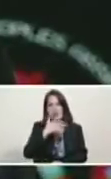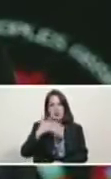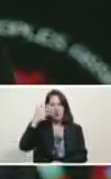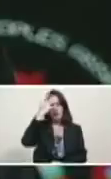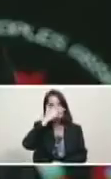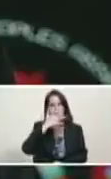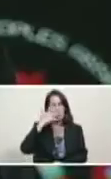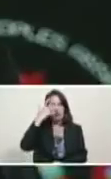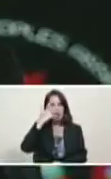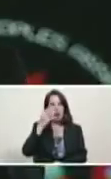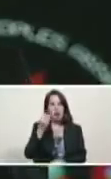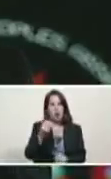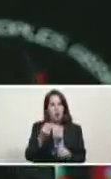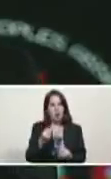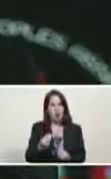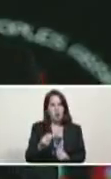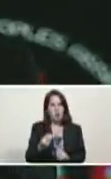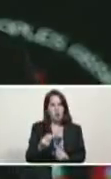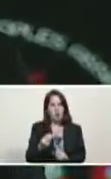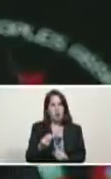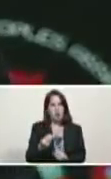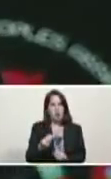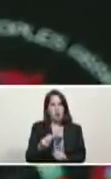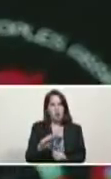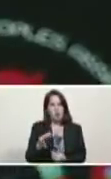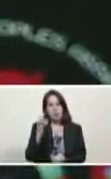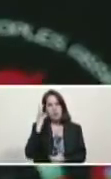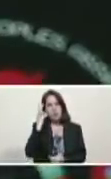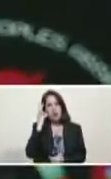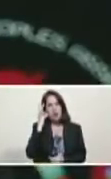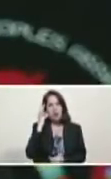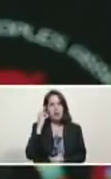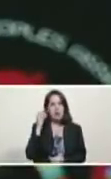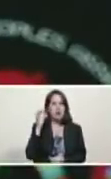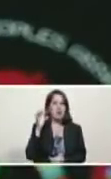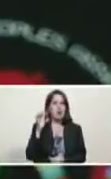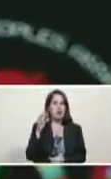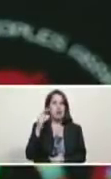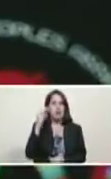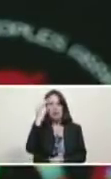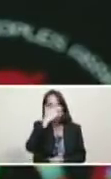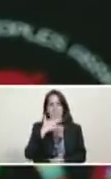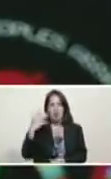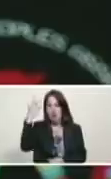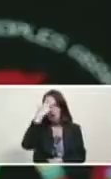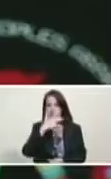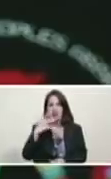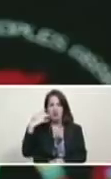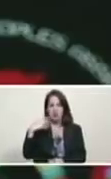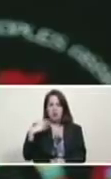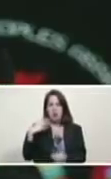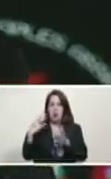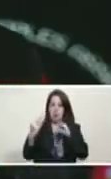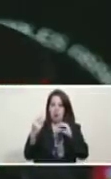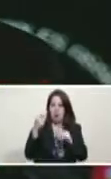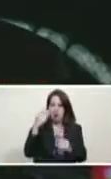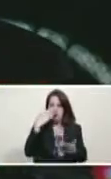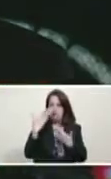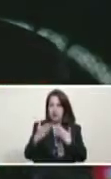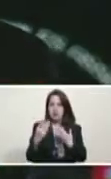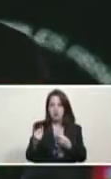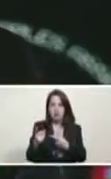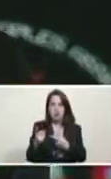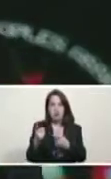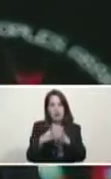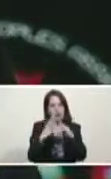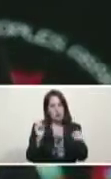rejovot agua bula de zambia quien va a dirigirse a usted presidente y a todos